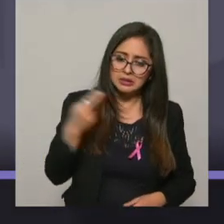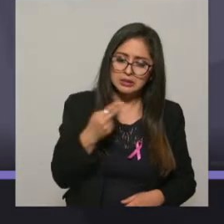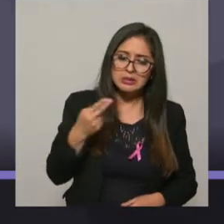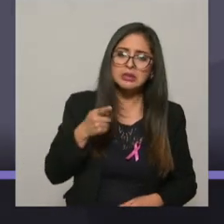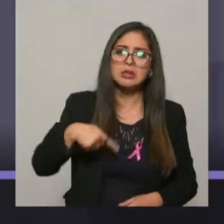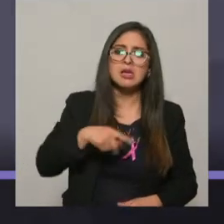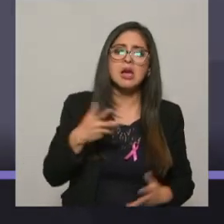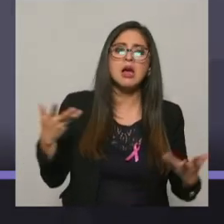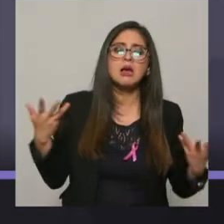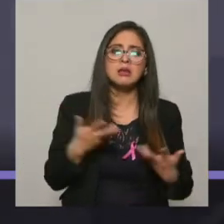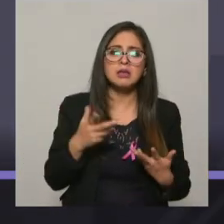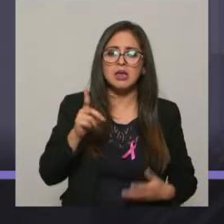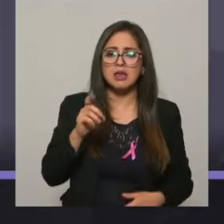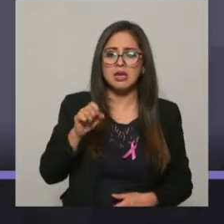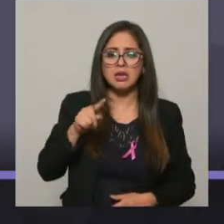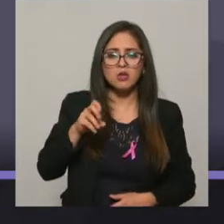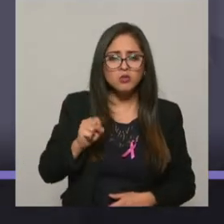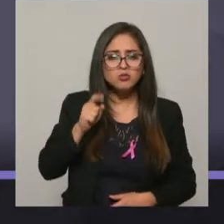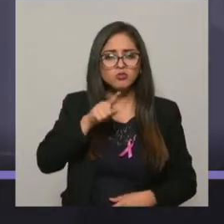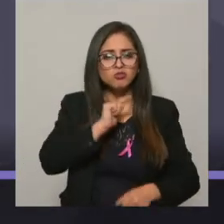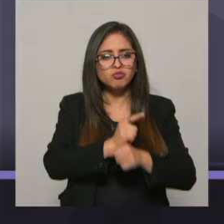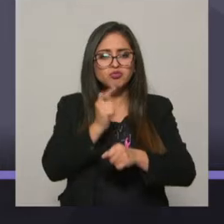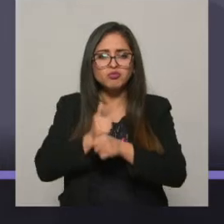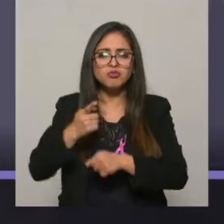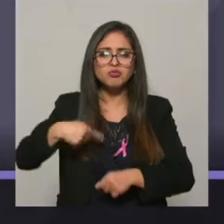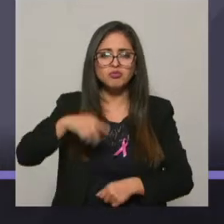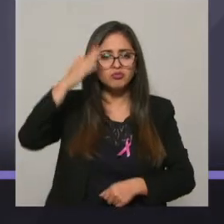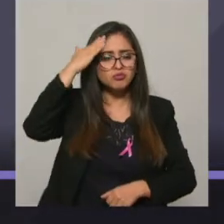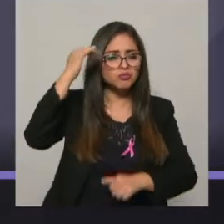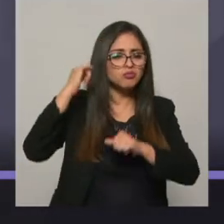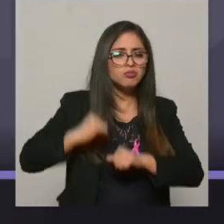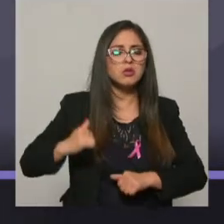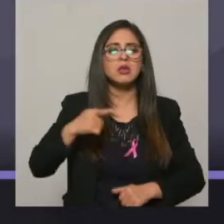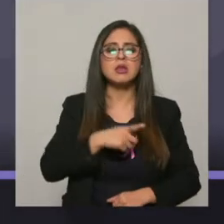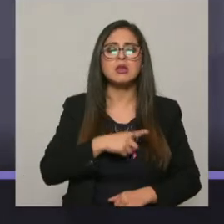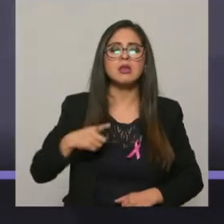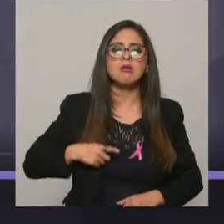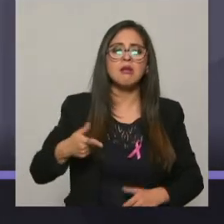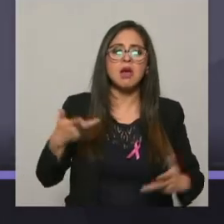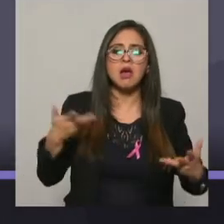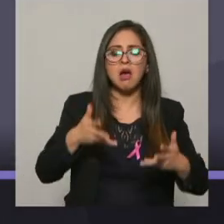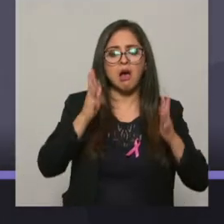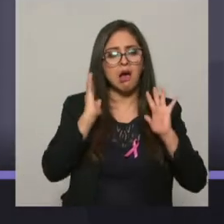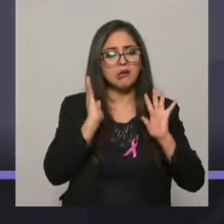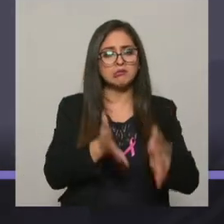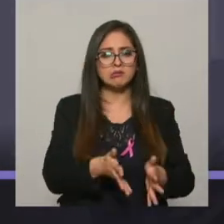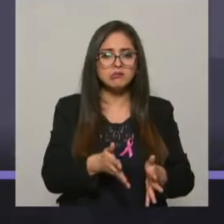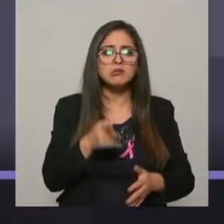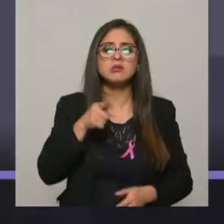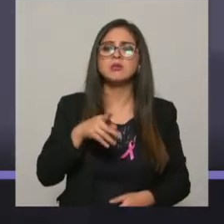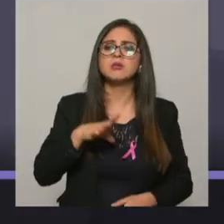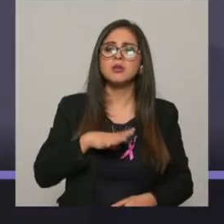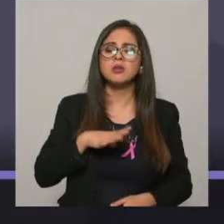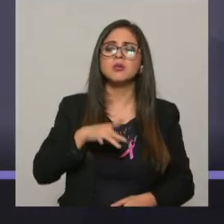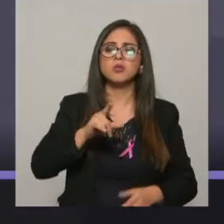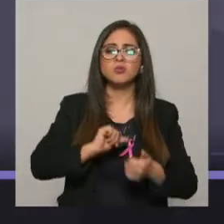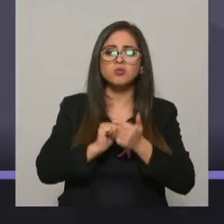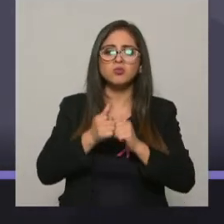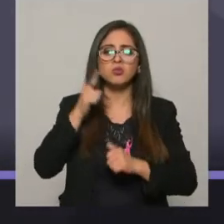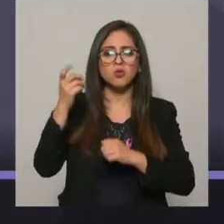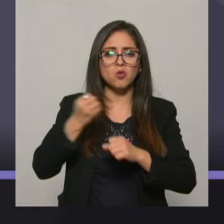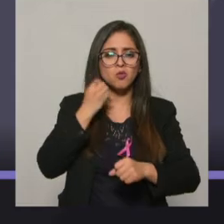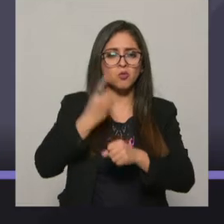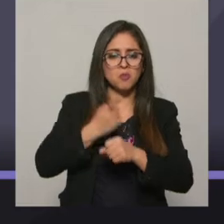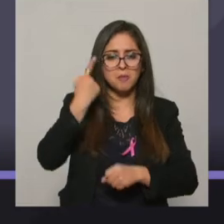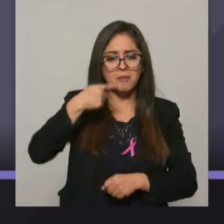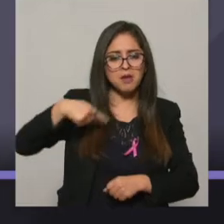delitos, empezaron a darse cuenta de las autoridades que tendrían que quedarse ahí, de la existencia e importancia y